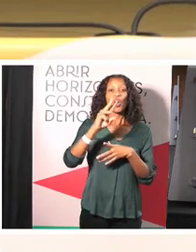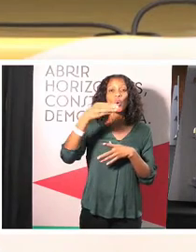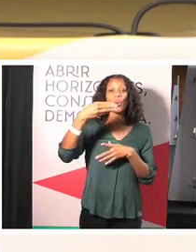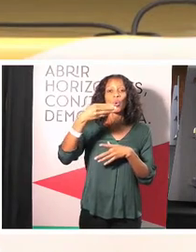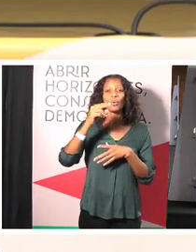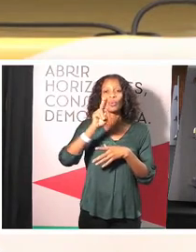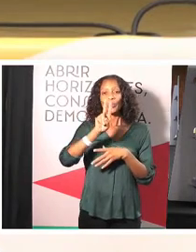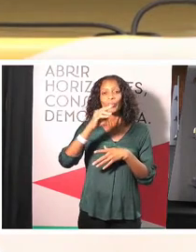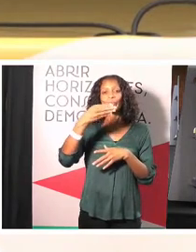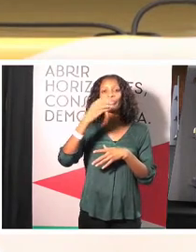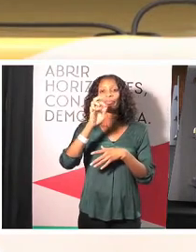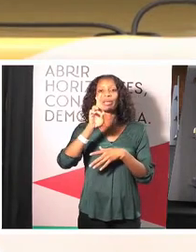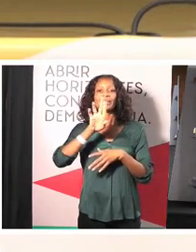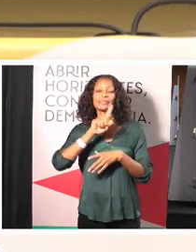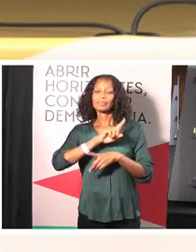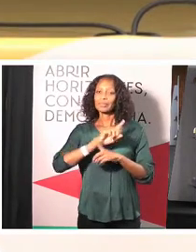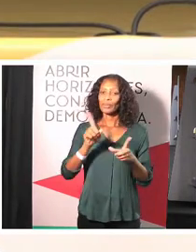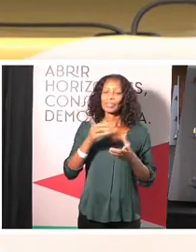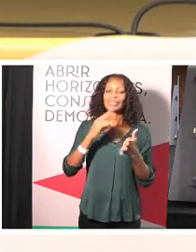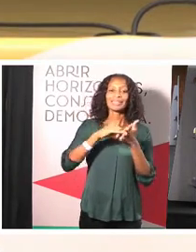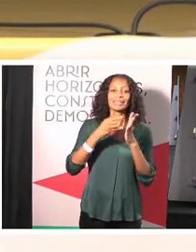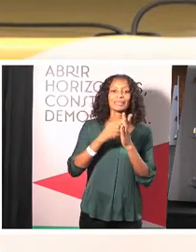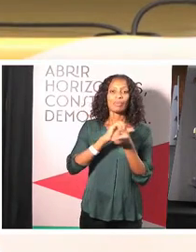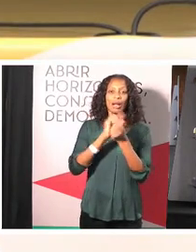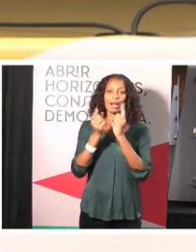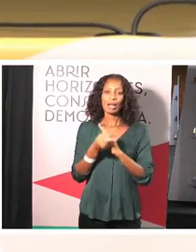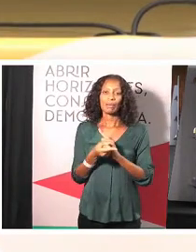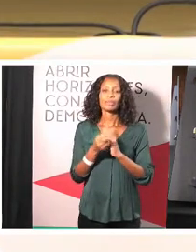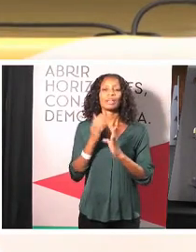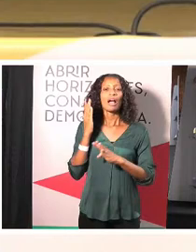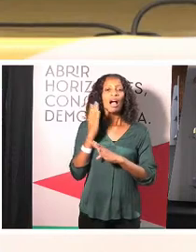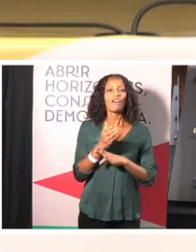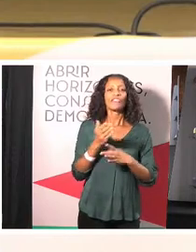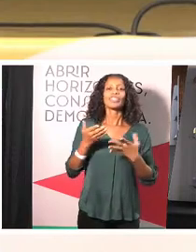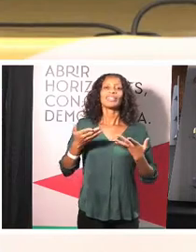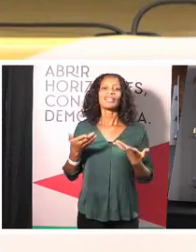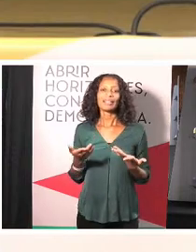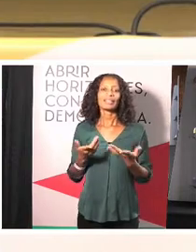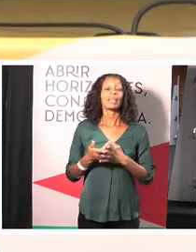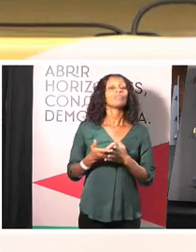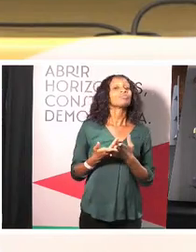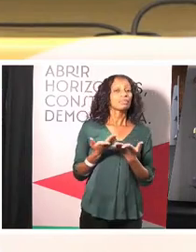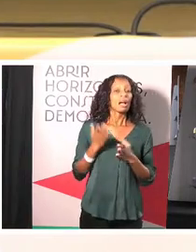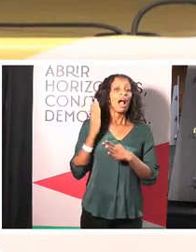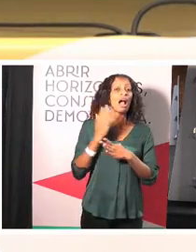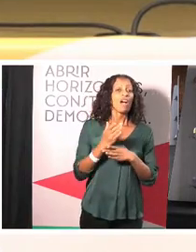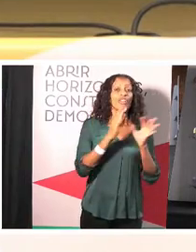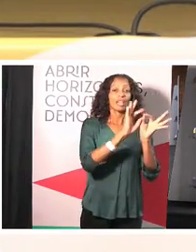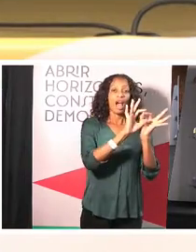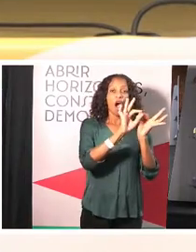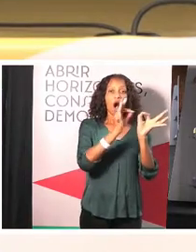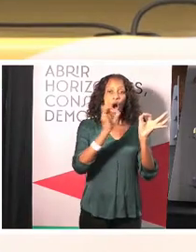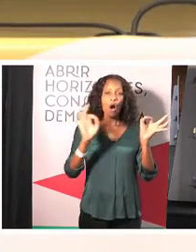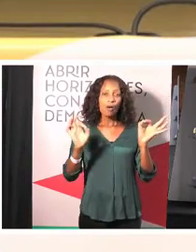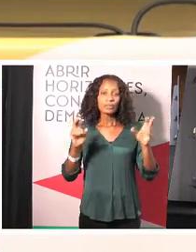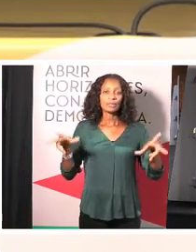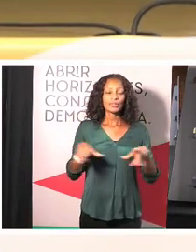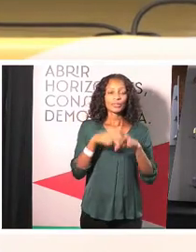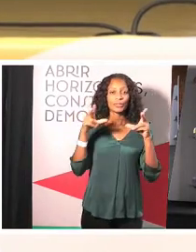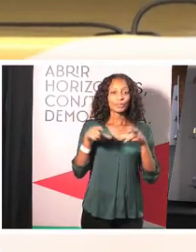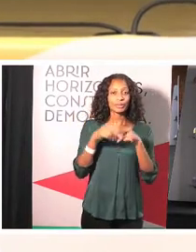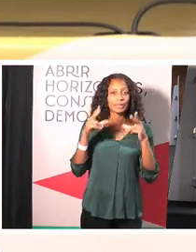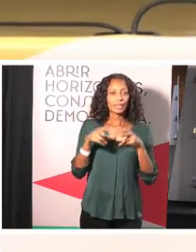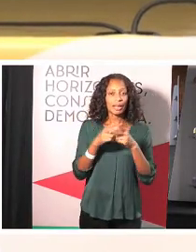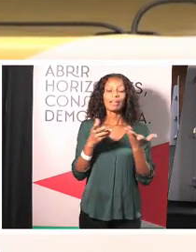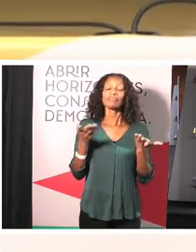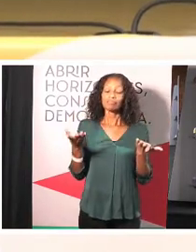hablando de un cambio de sistema que afecta no solamente, digamos, al orden social normal de por el cual nos